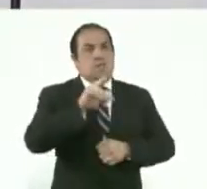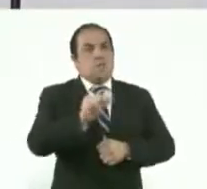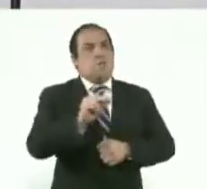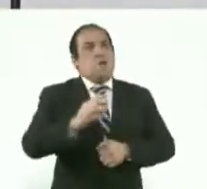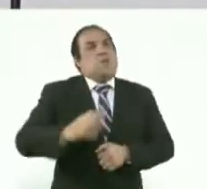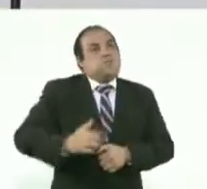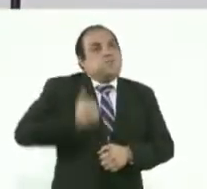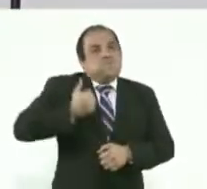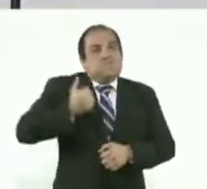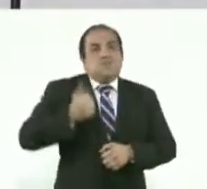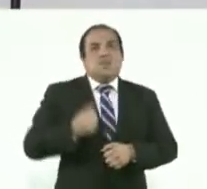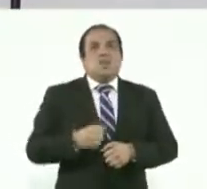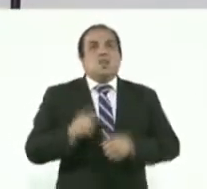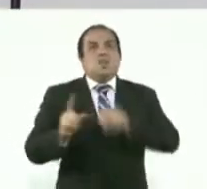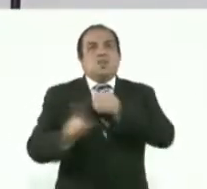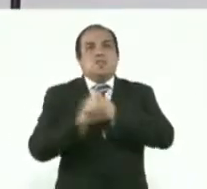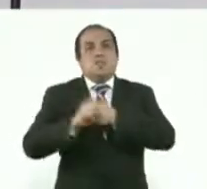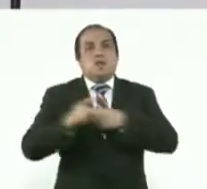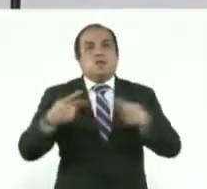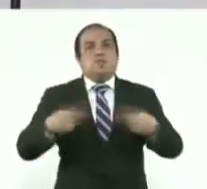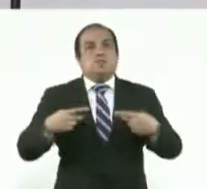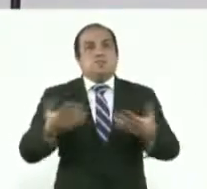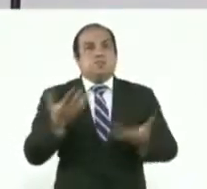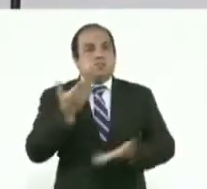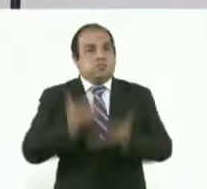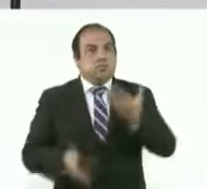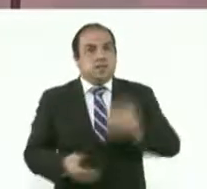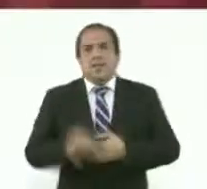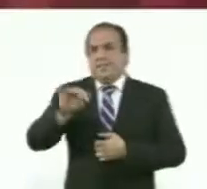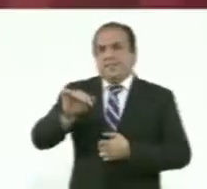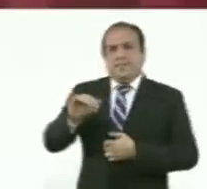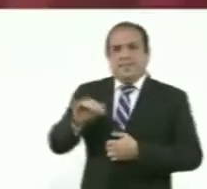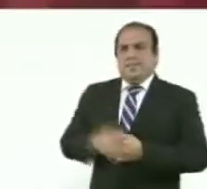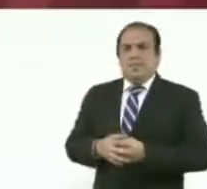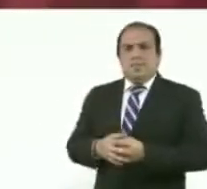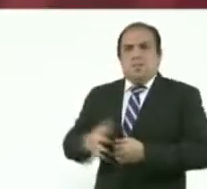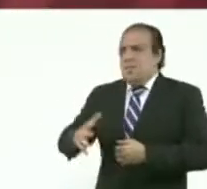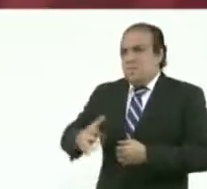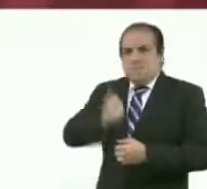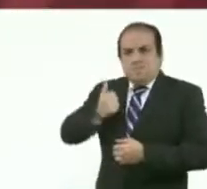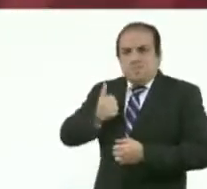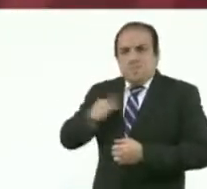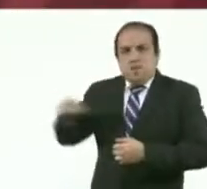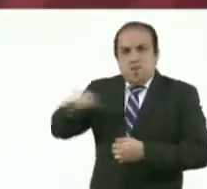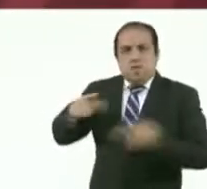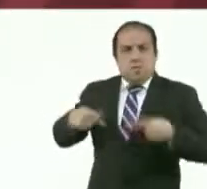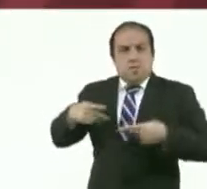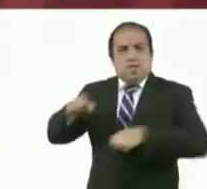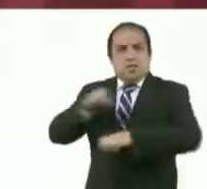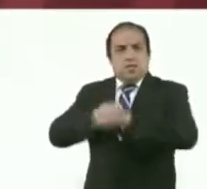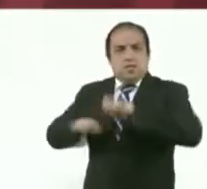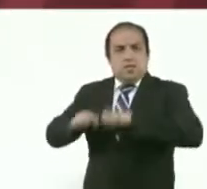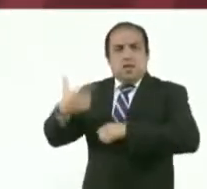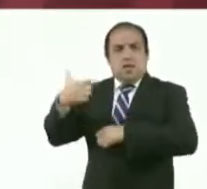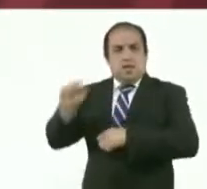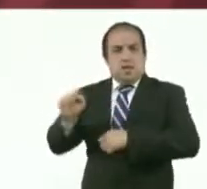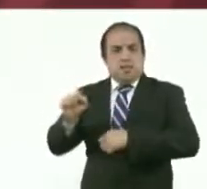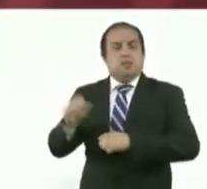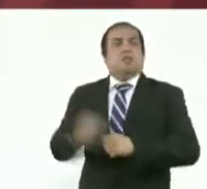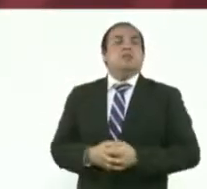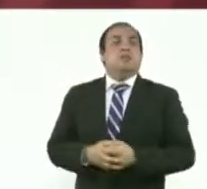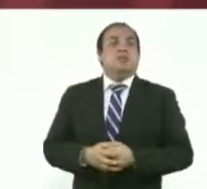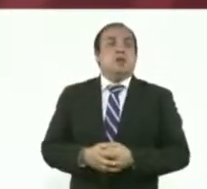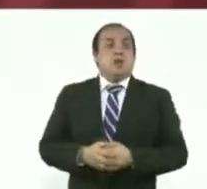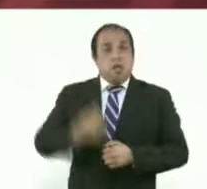esta situación con la gente. Que no se pasen a los gasolineros, que piensen en la ciudadanía,